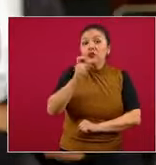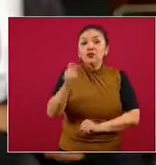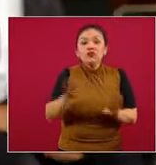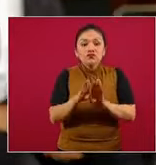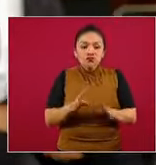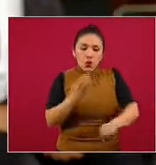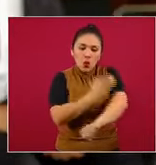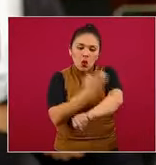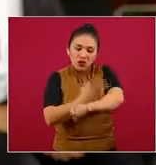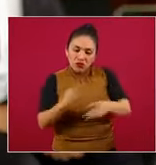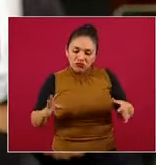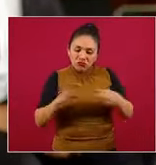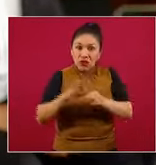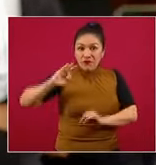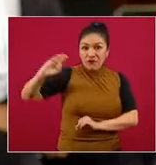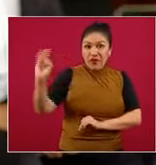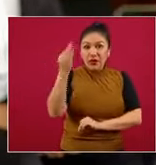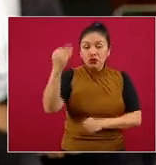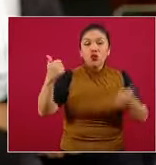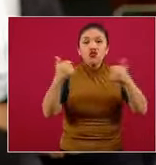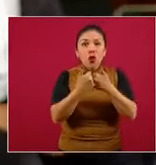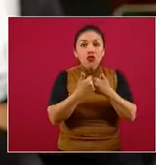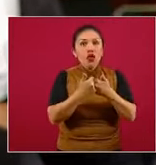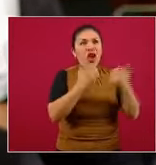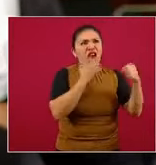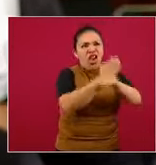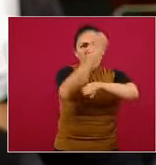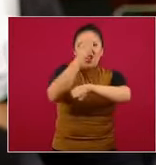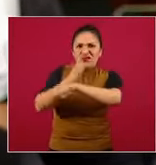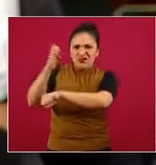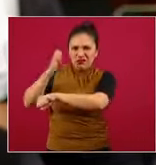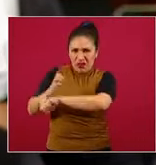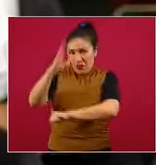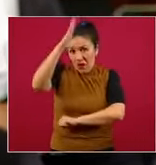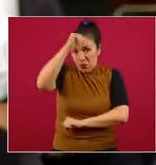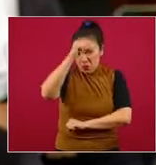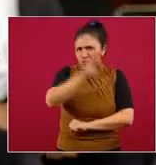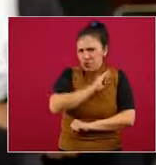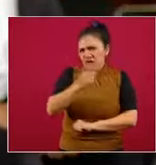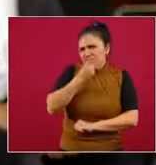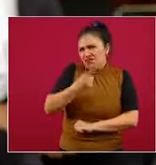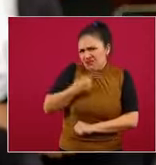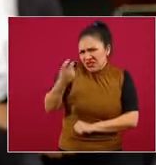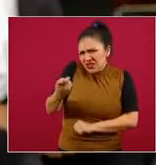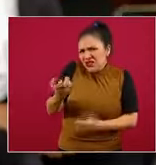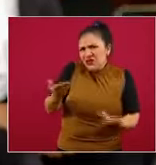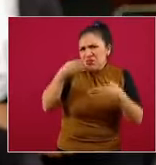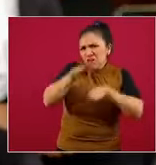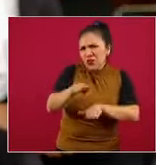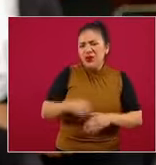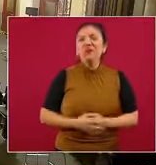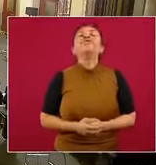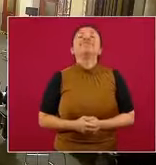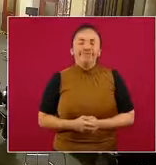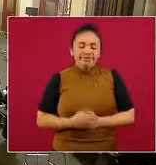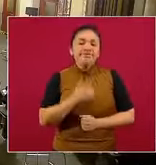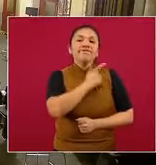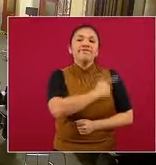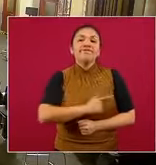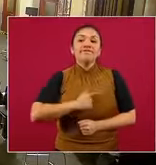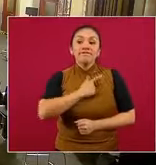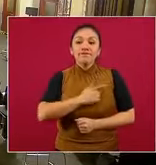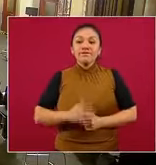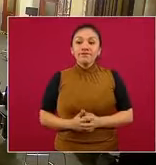coordinación que tendrá la Federación con las entidades estatales. Entonces, ¿me puede hablar de esto al respecto? Muchas gracias. Con mucho gusto.